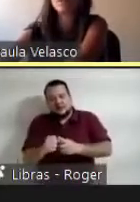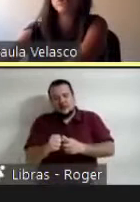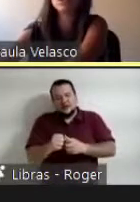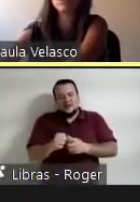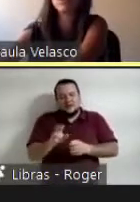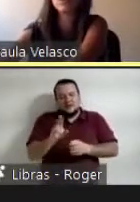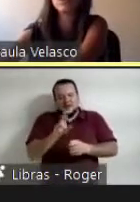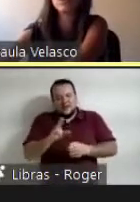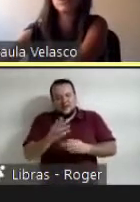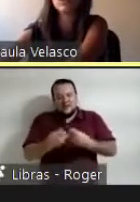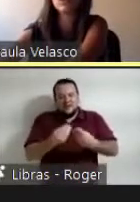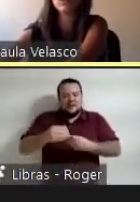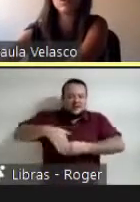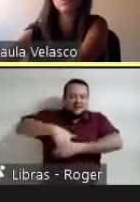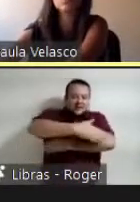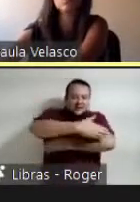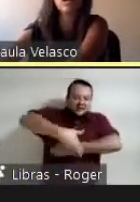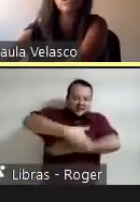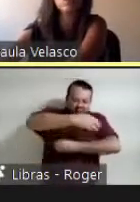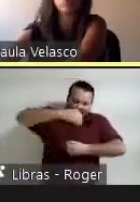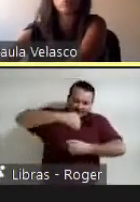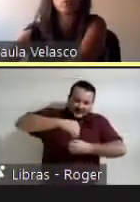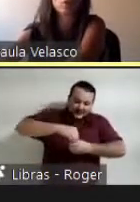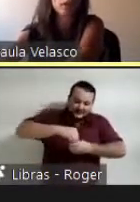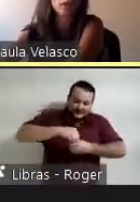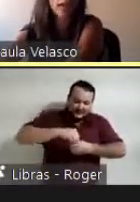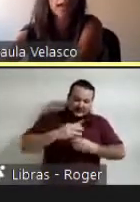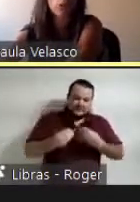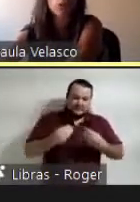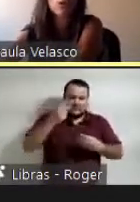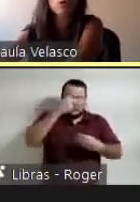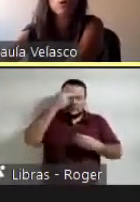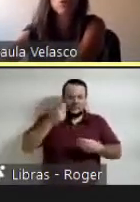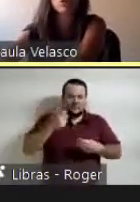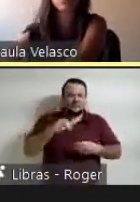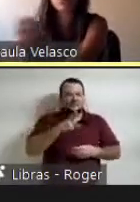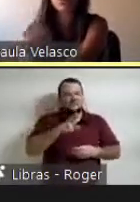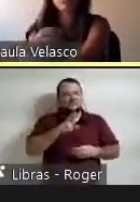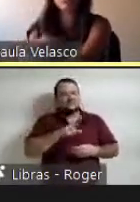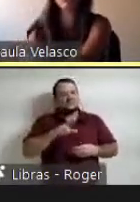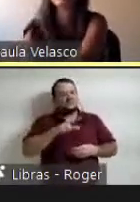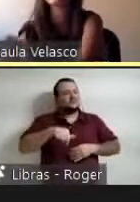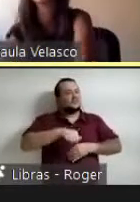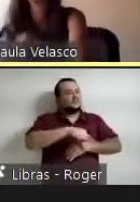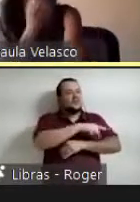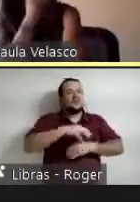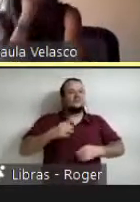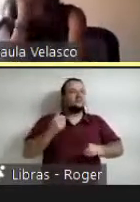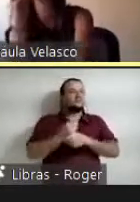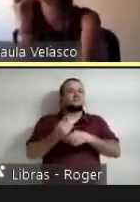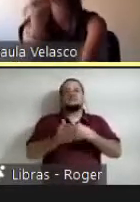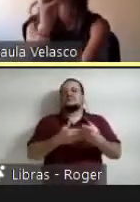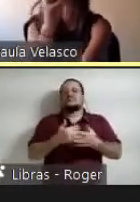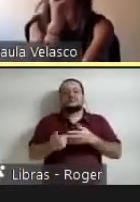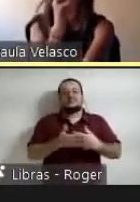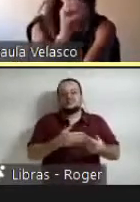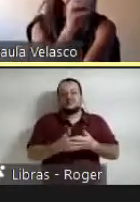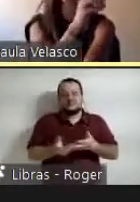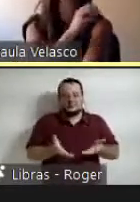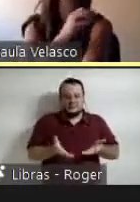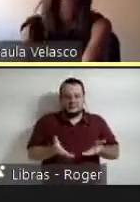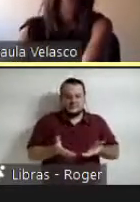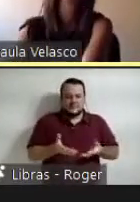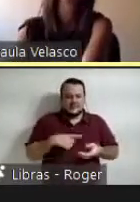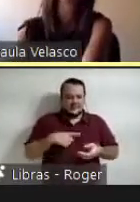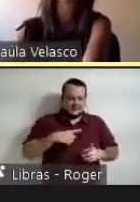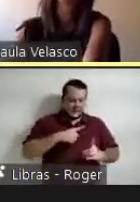representación circulación y los encuentros aleatorios el crucero fue una característica principal que organizó